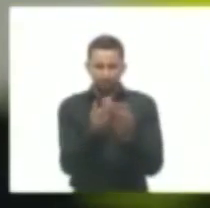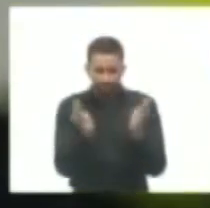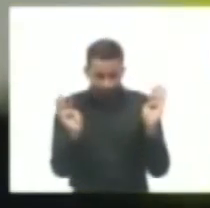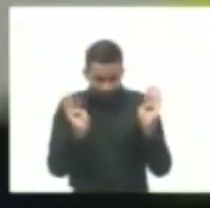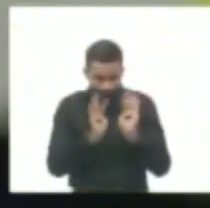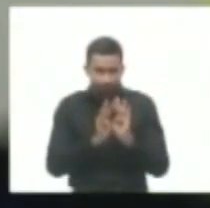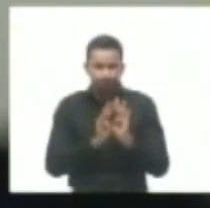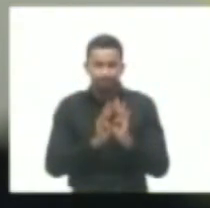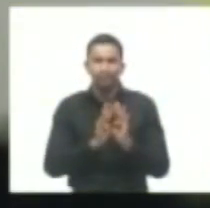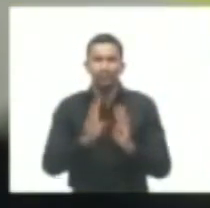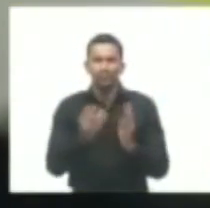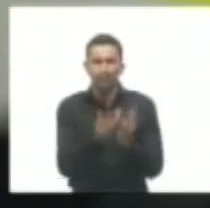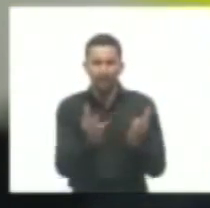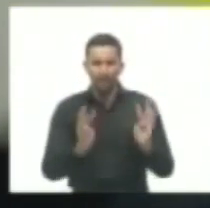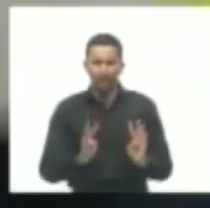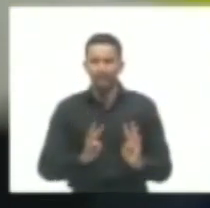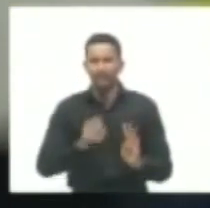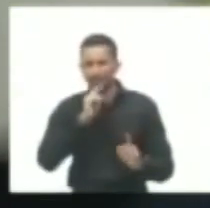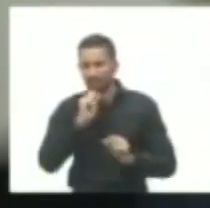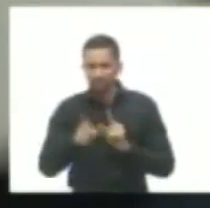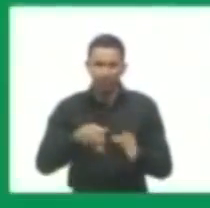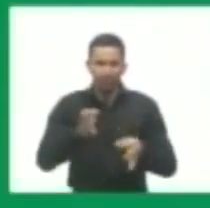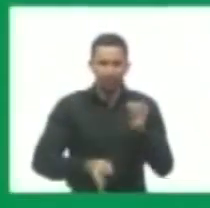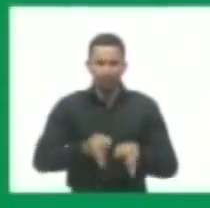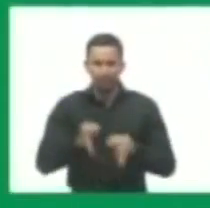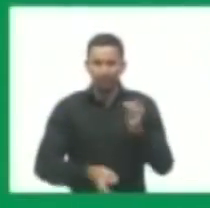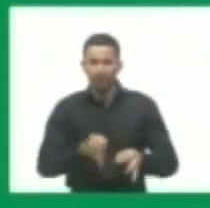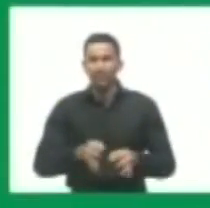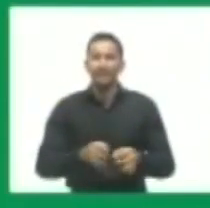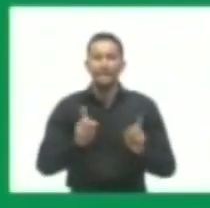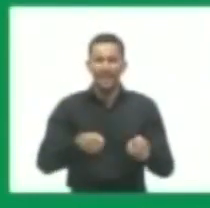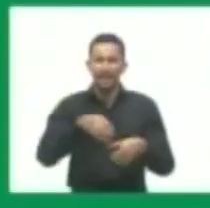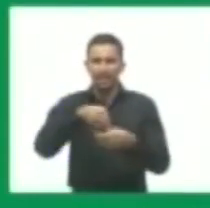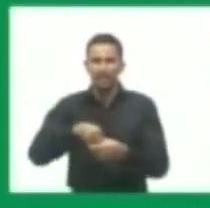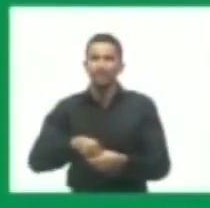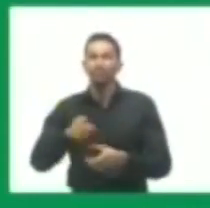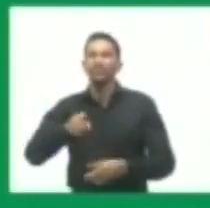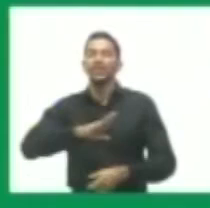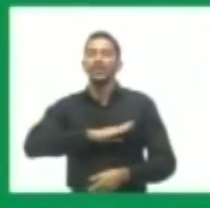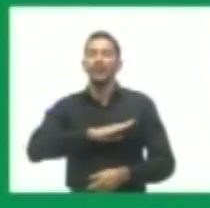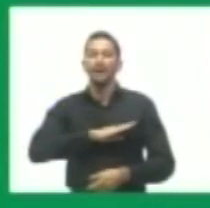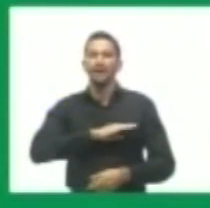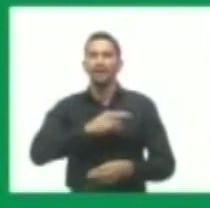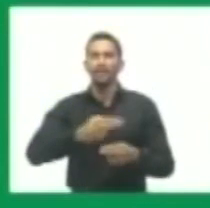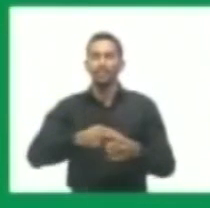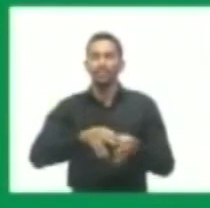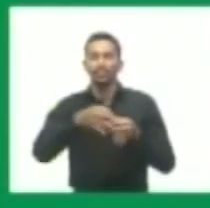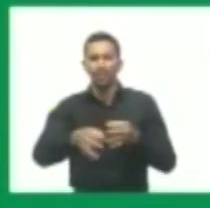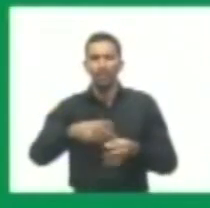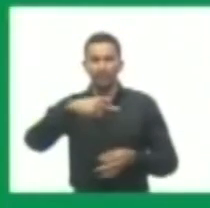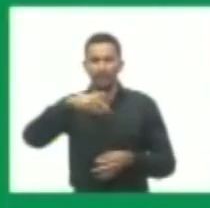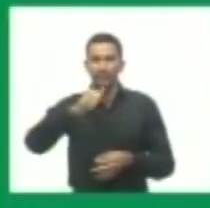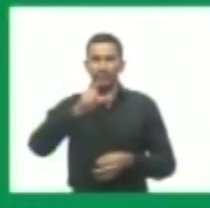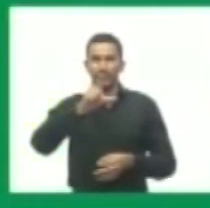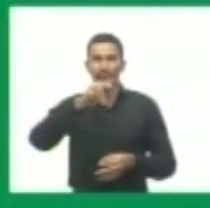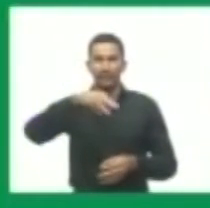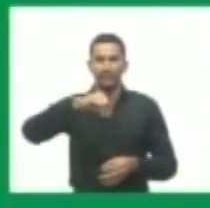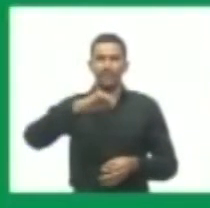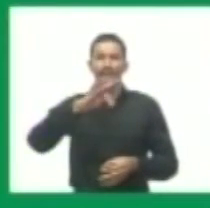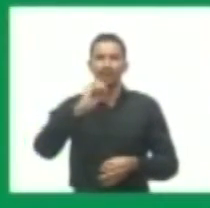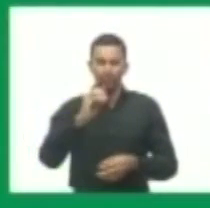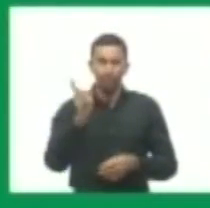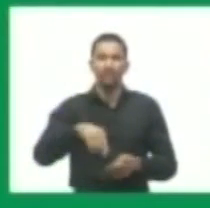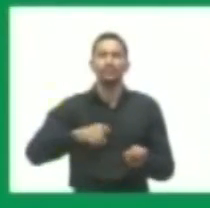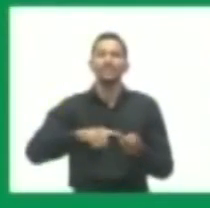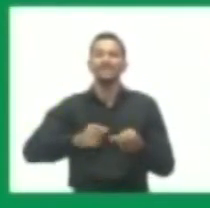de capturas, imputación de cargos y medida de aseguramiento contra el alcalde de Los Palmitos, Freddy Rivera Pérez, y el secretario de gobierno de ese municipio,